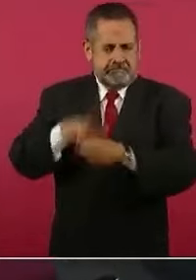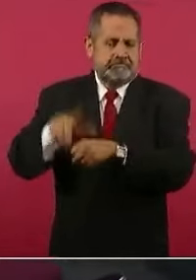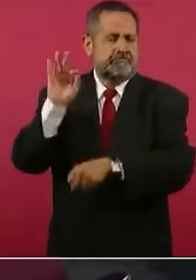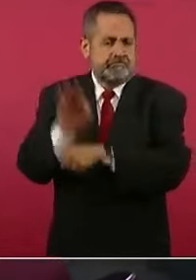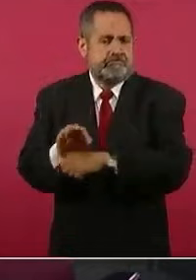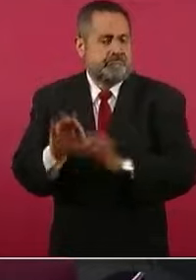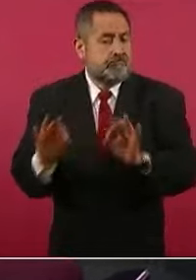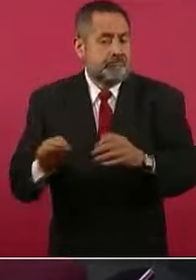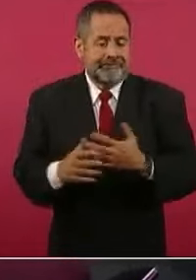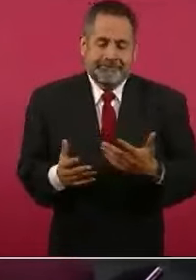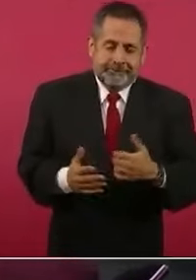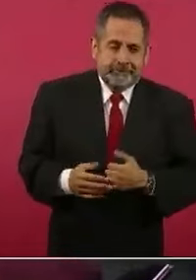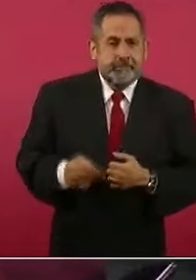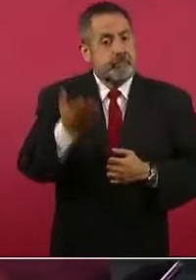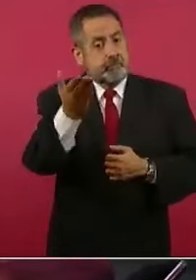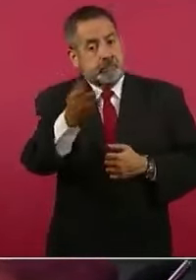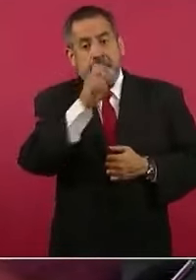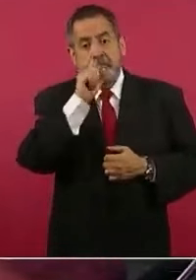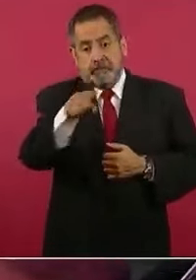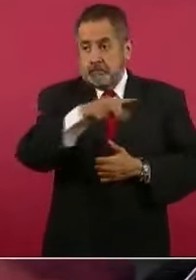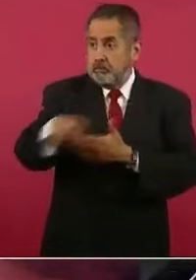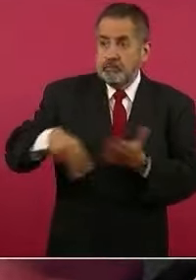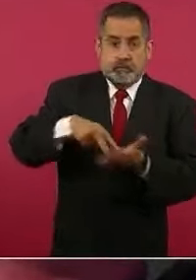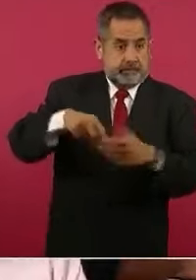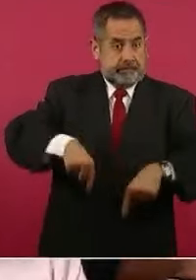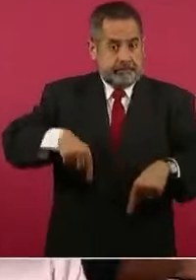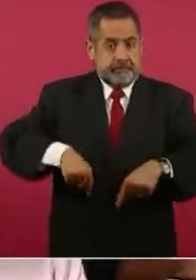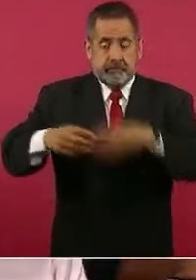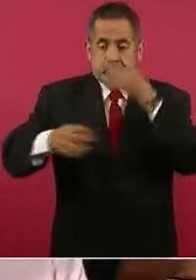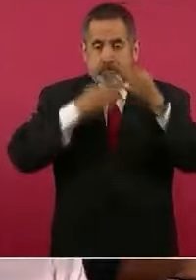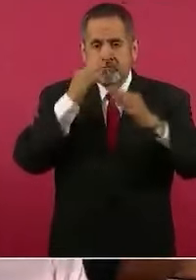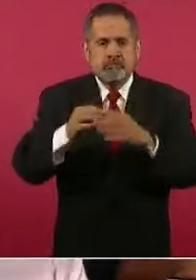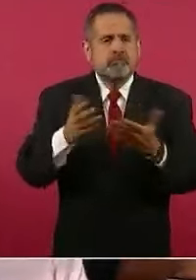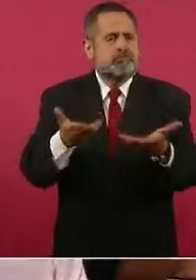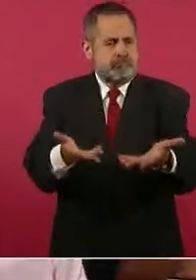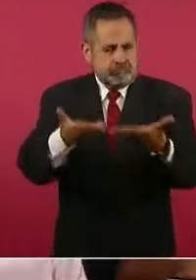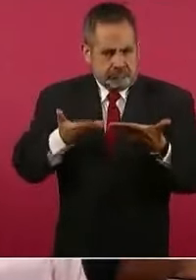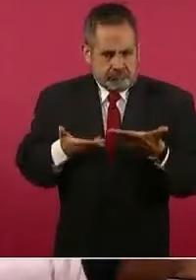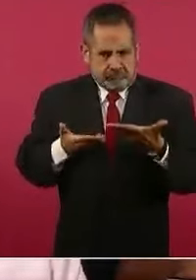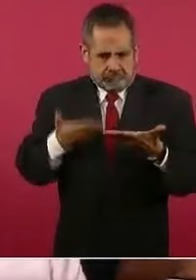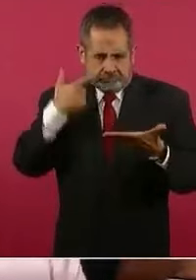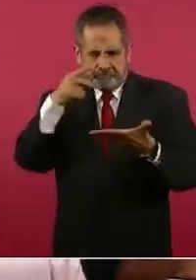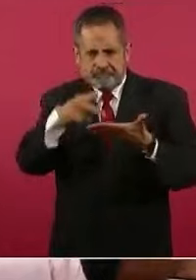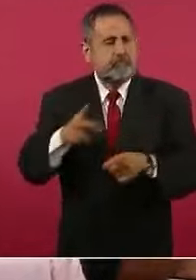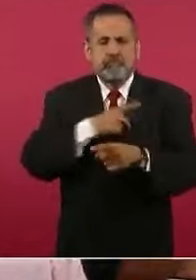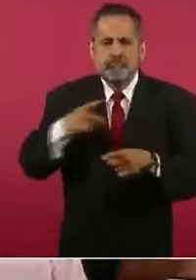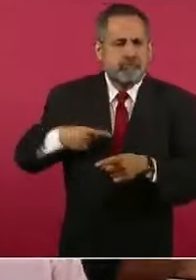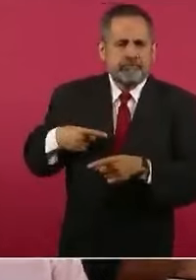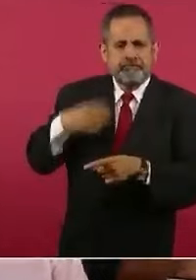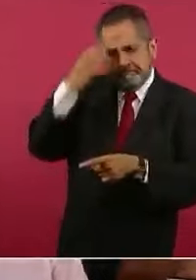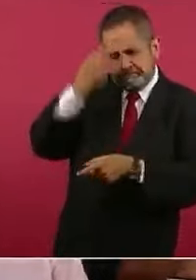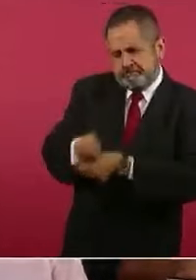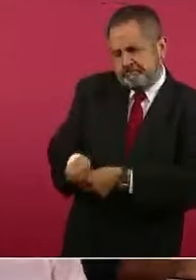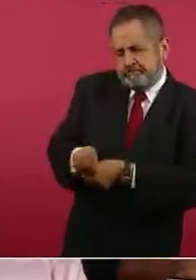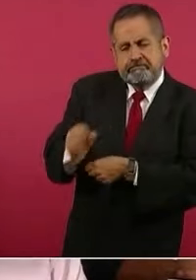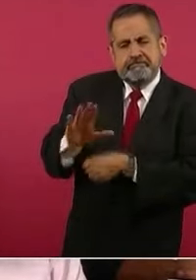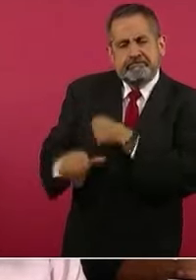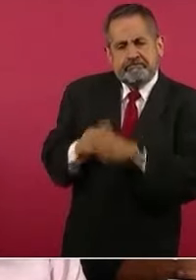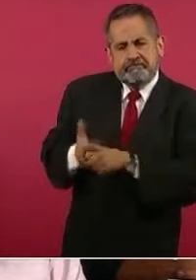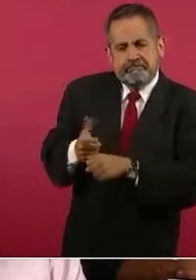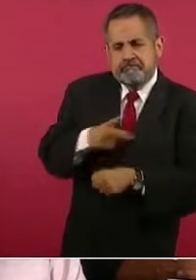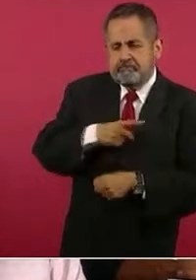Usted mismo, señor presidente, propuso en este espacio recibir una propuesta contra la crueldad animal. Rememorando esa